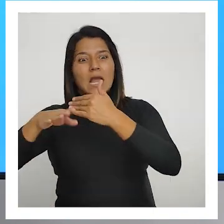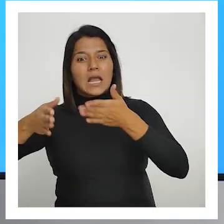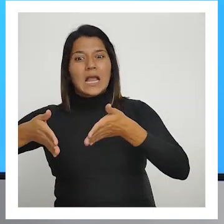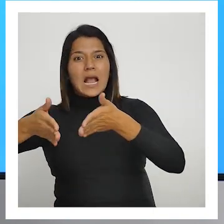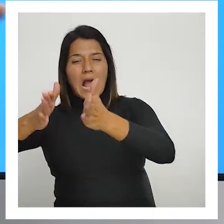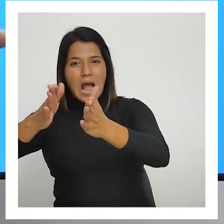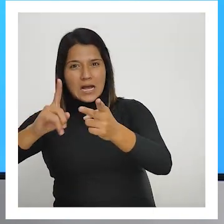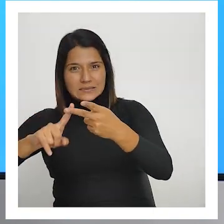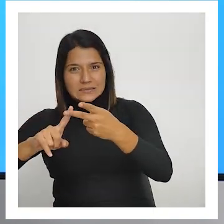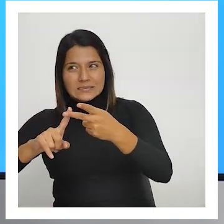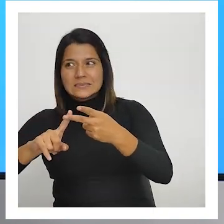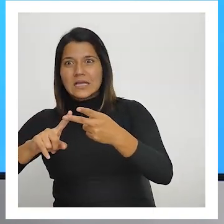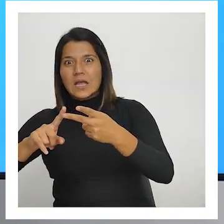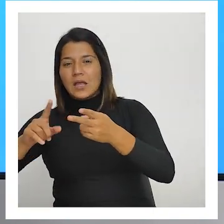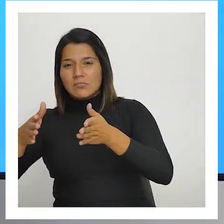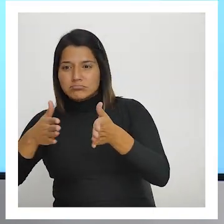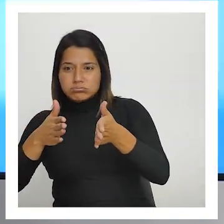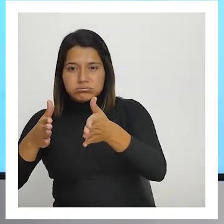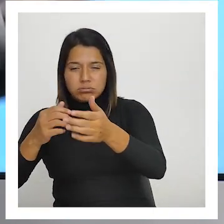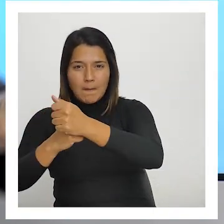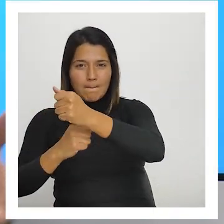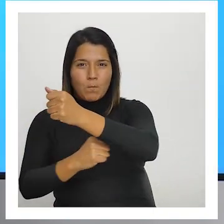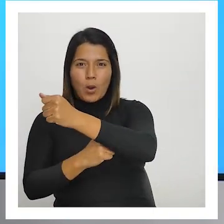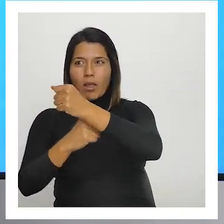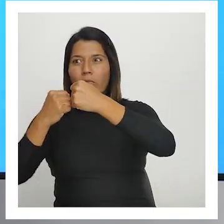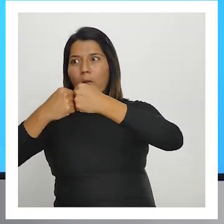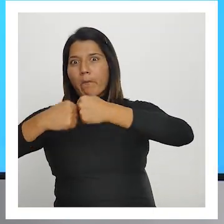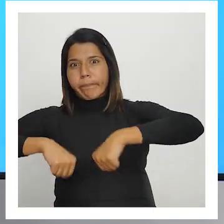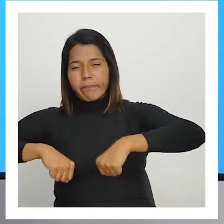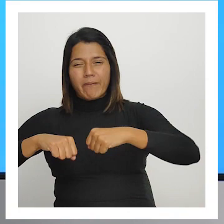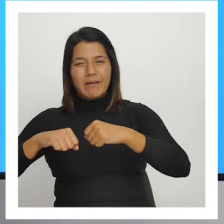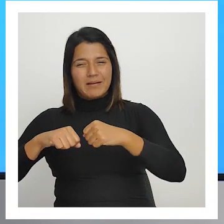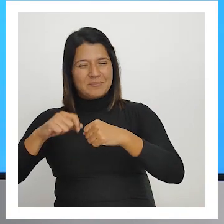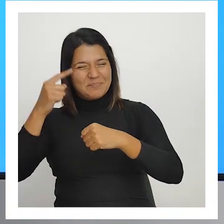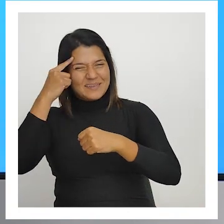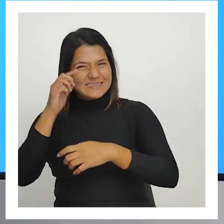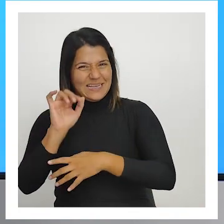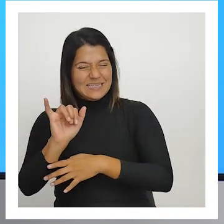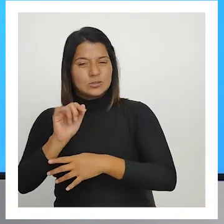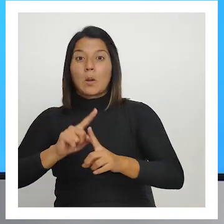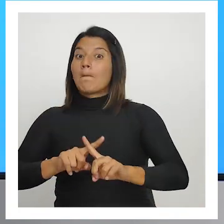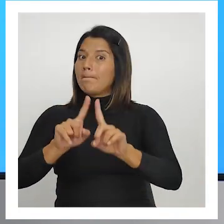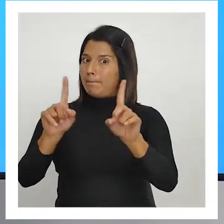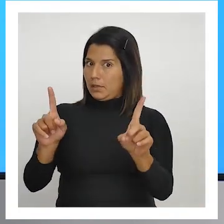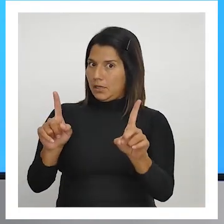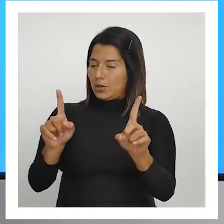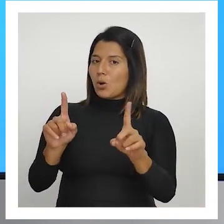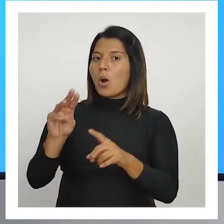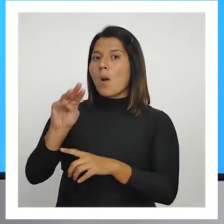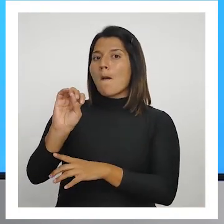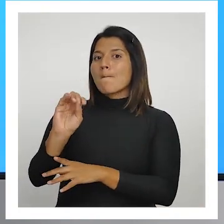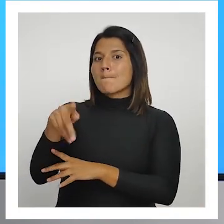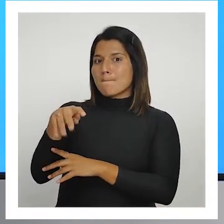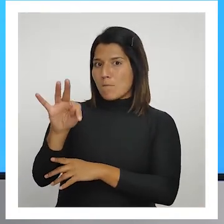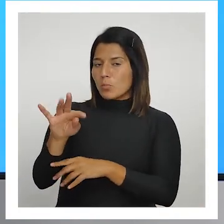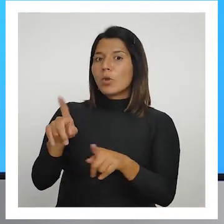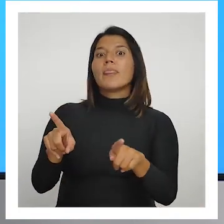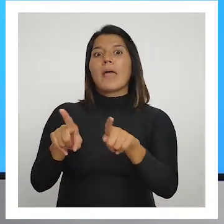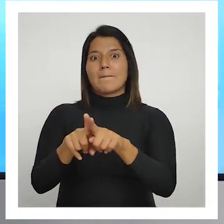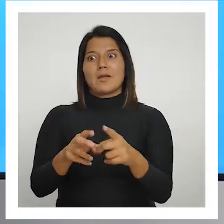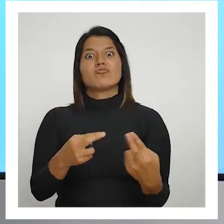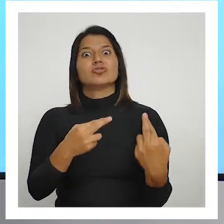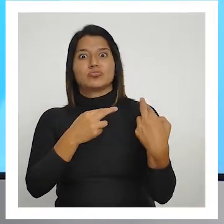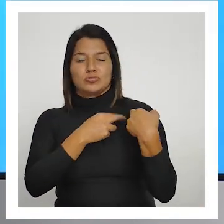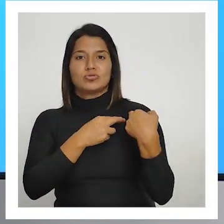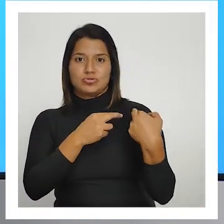vías, en carreteras, en caminos, en puentes que se cayeron, etcétera. Pero también es parte de las responsabilidades